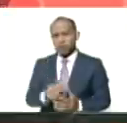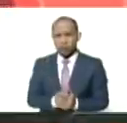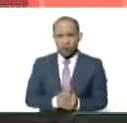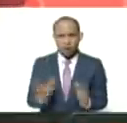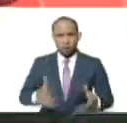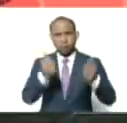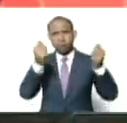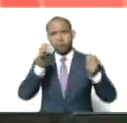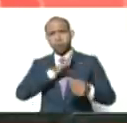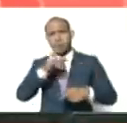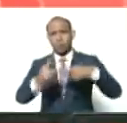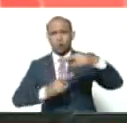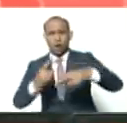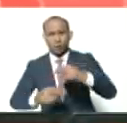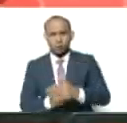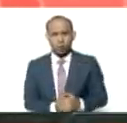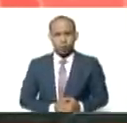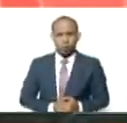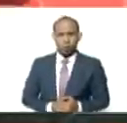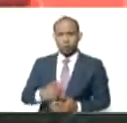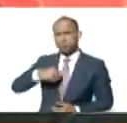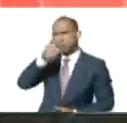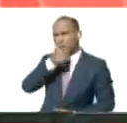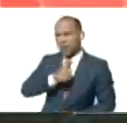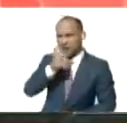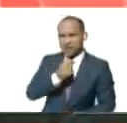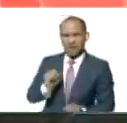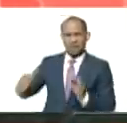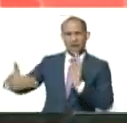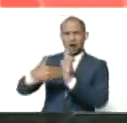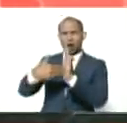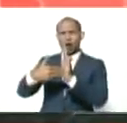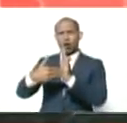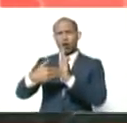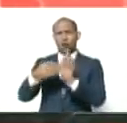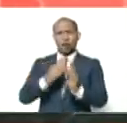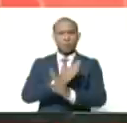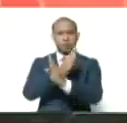de la revolución, la resistencia contra las sanciones.